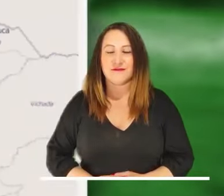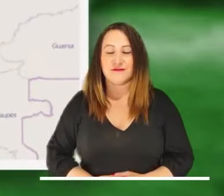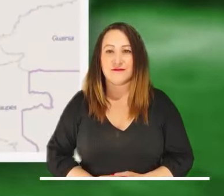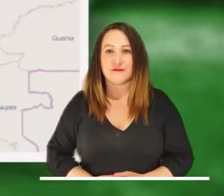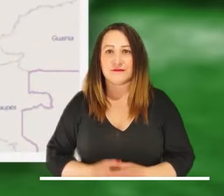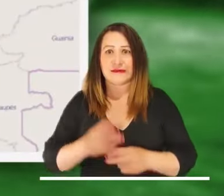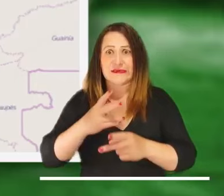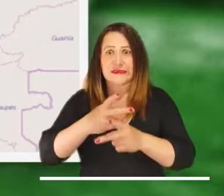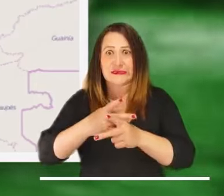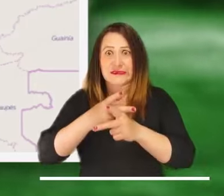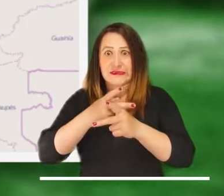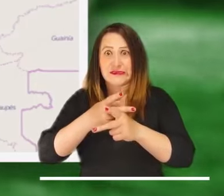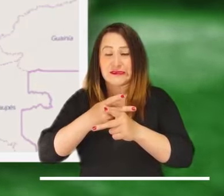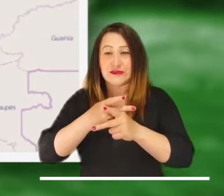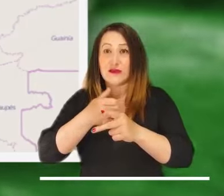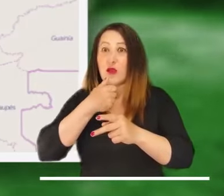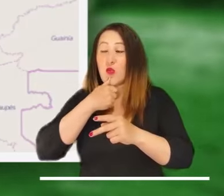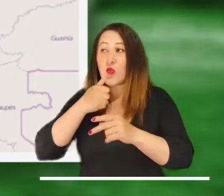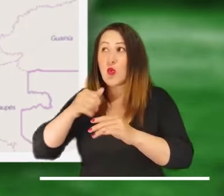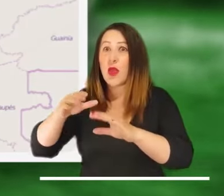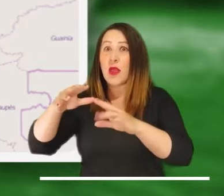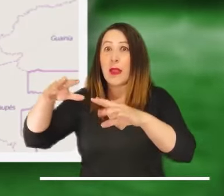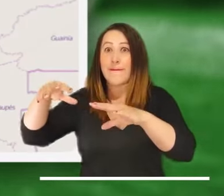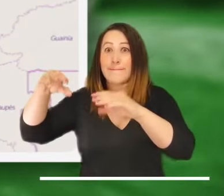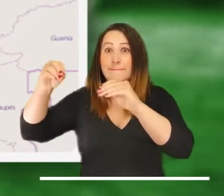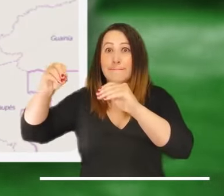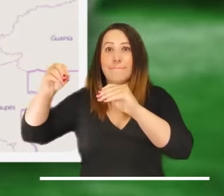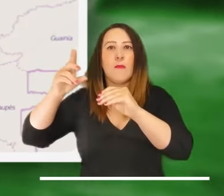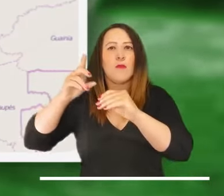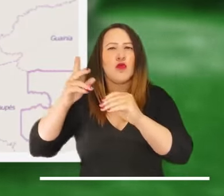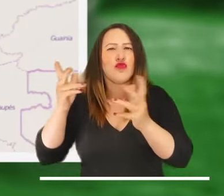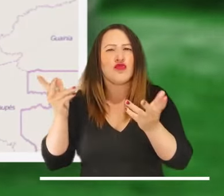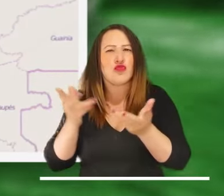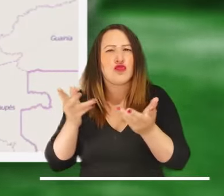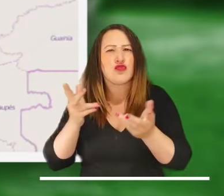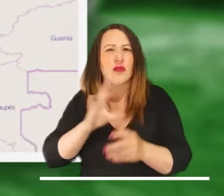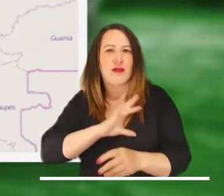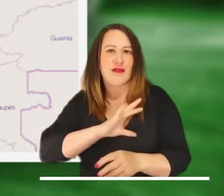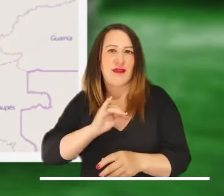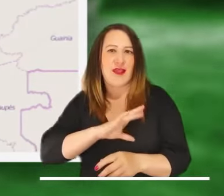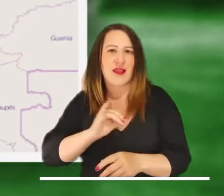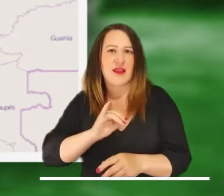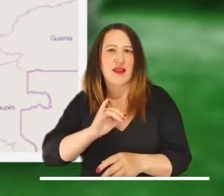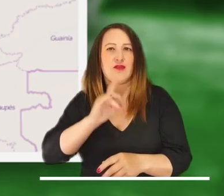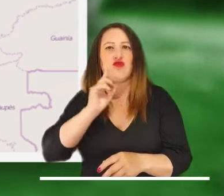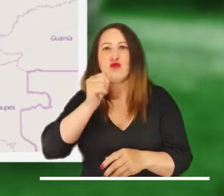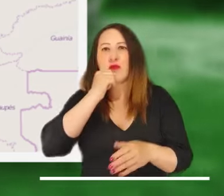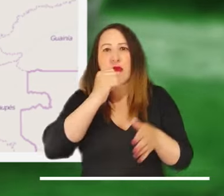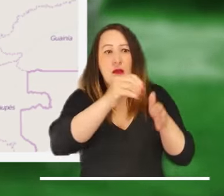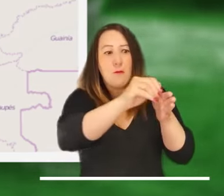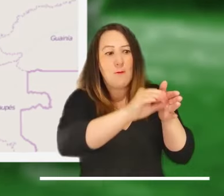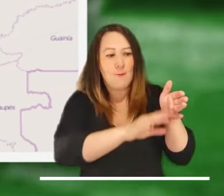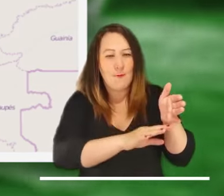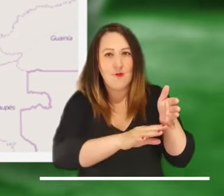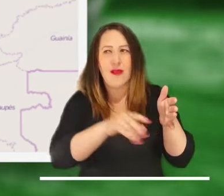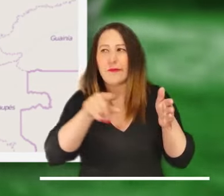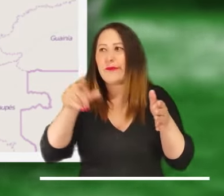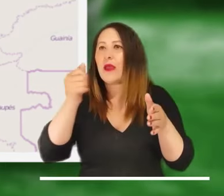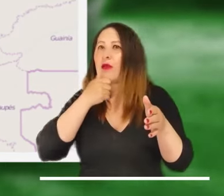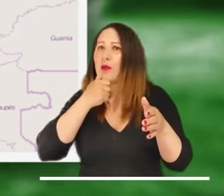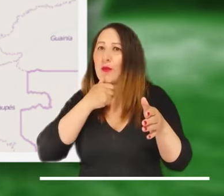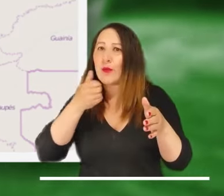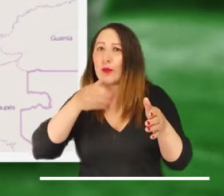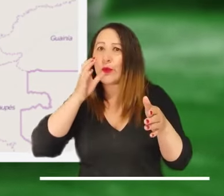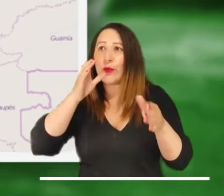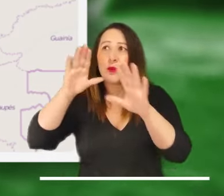a esta hora en Colombia. Se reporta racionamiento de agua por desabastecimiento en la ciudad de Cali.